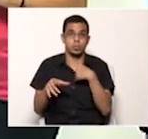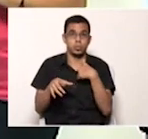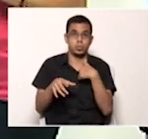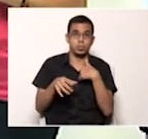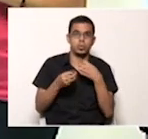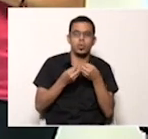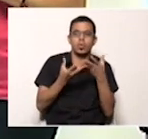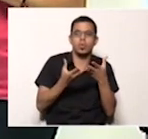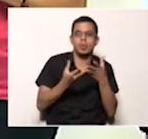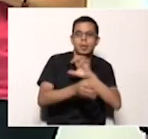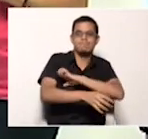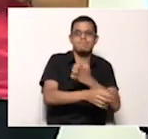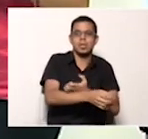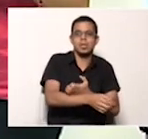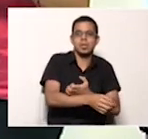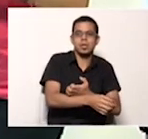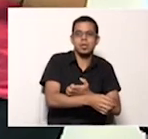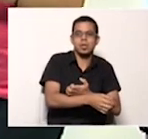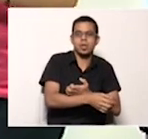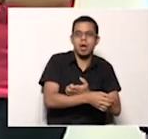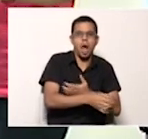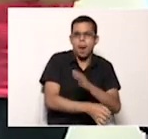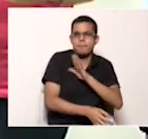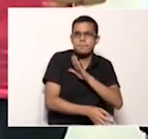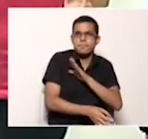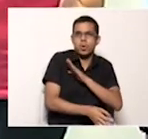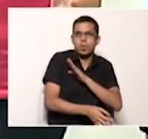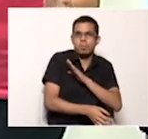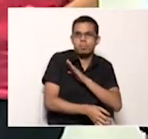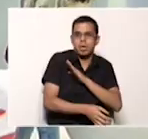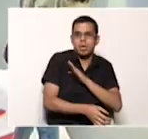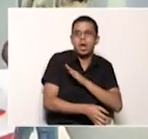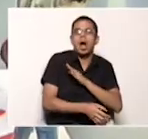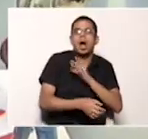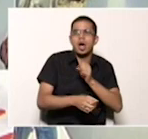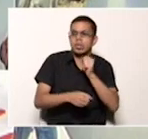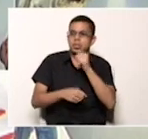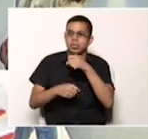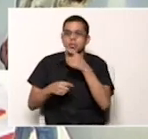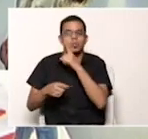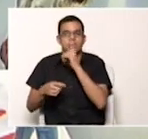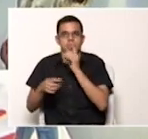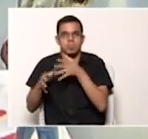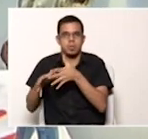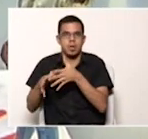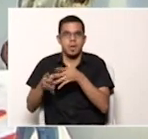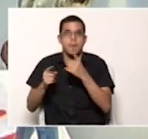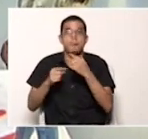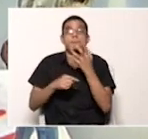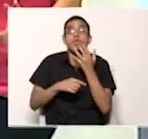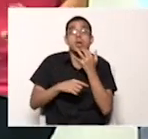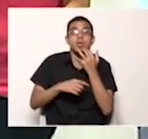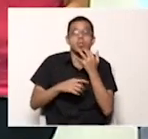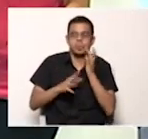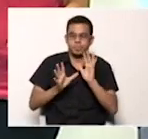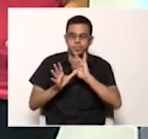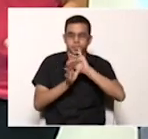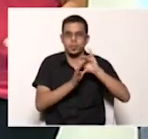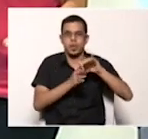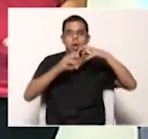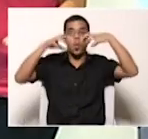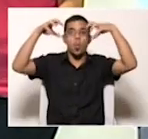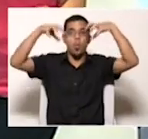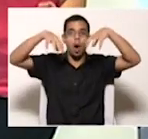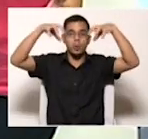manera intencional es ebullición, pero cuando ocurre de manera natural, por ejemplo, llueve, se forma un charco